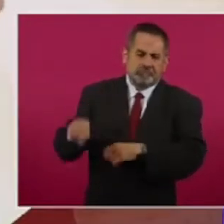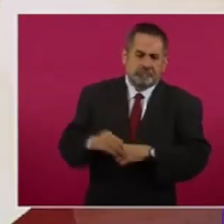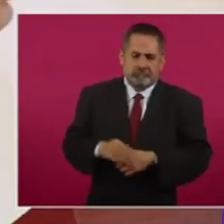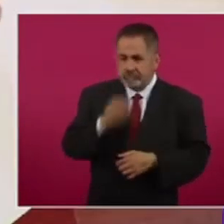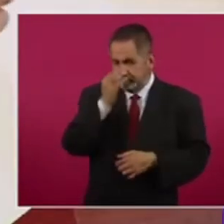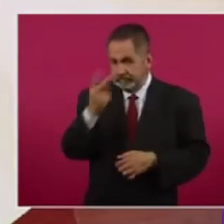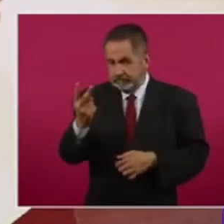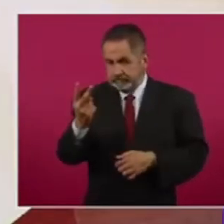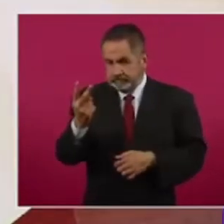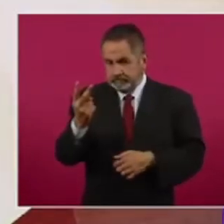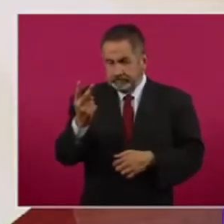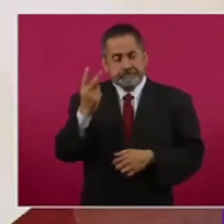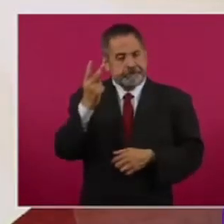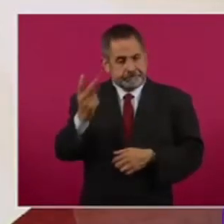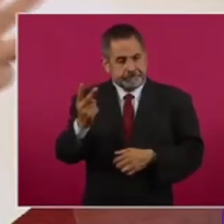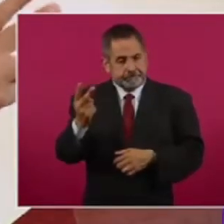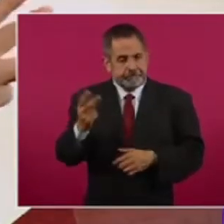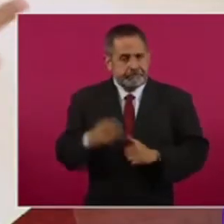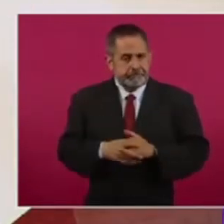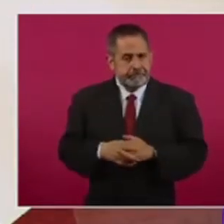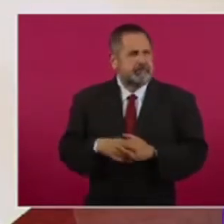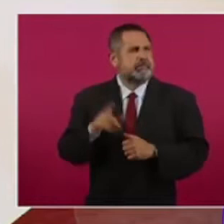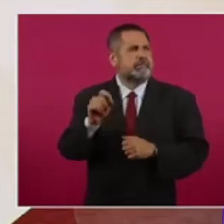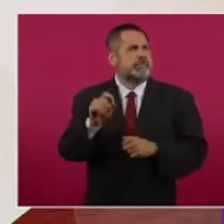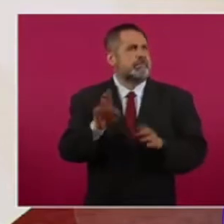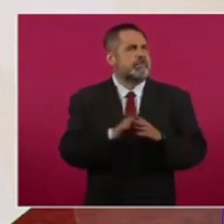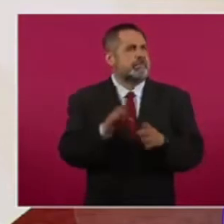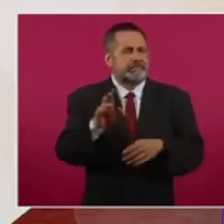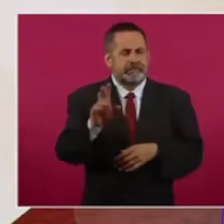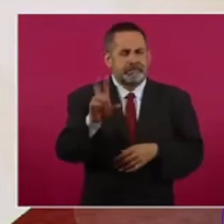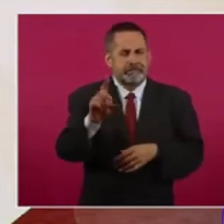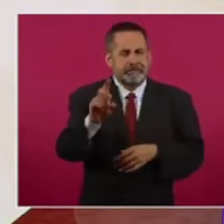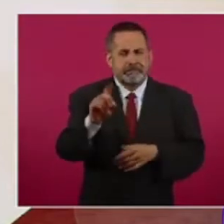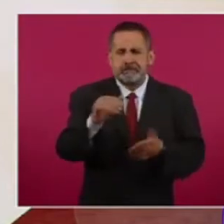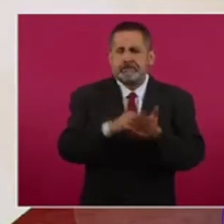Dos por 20 o 30 mil pesos.